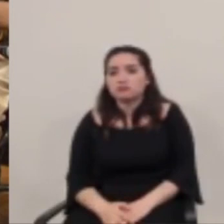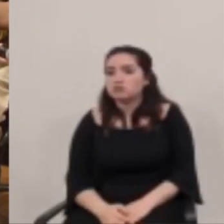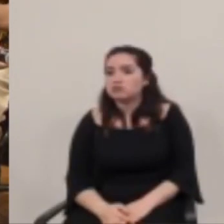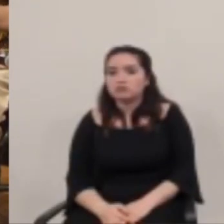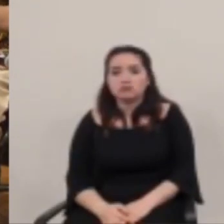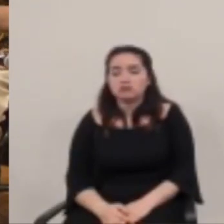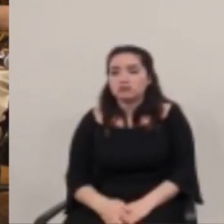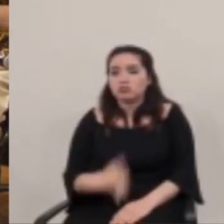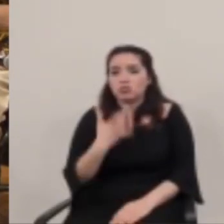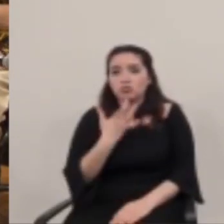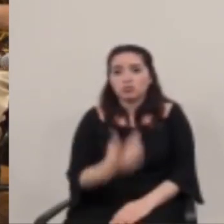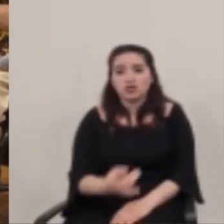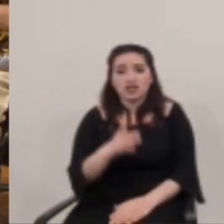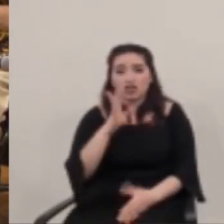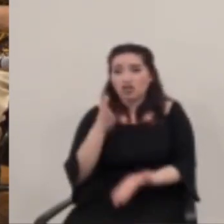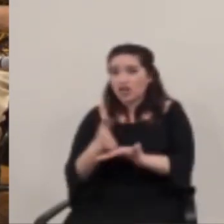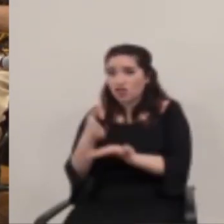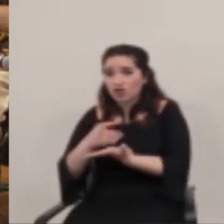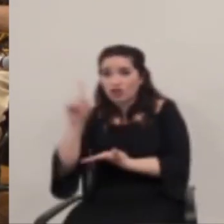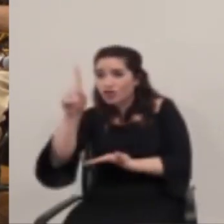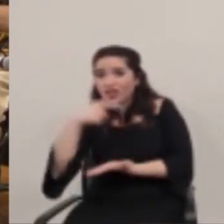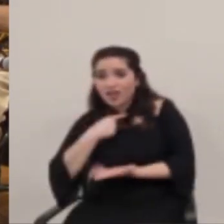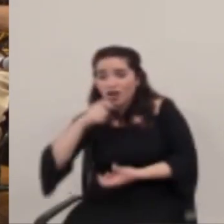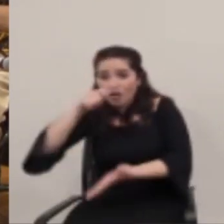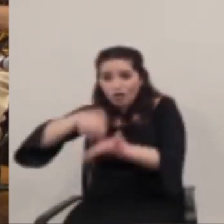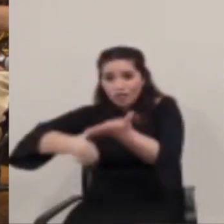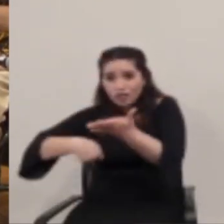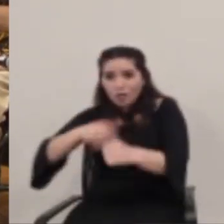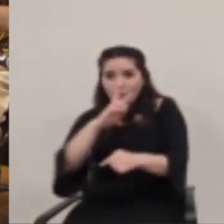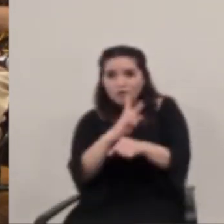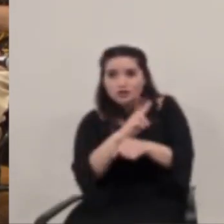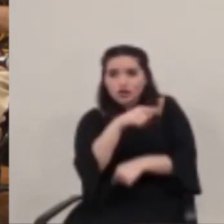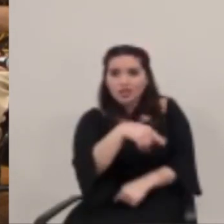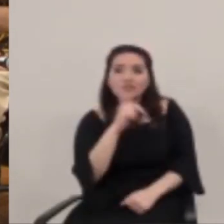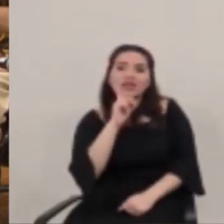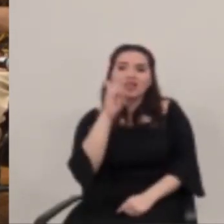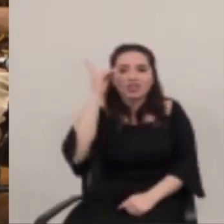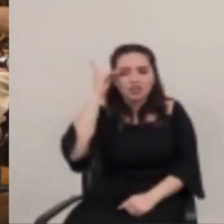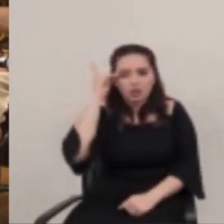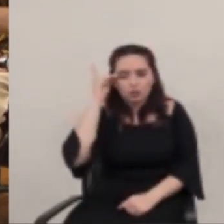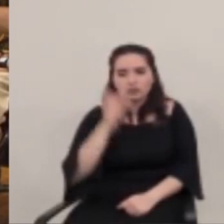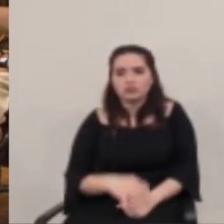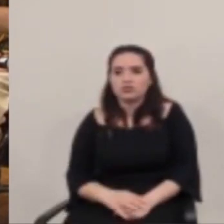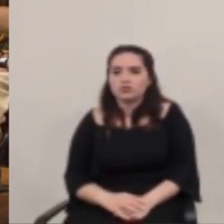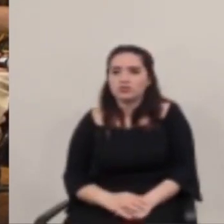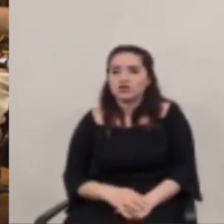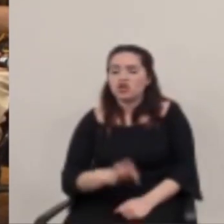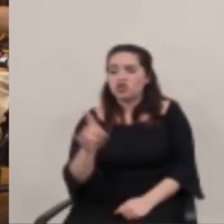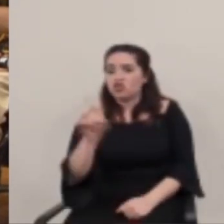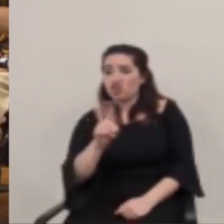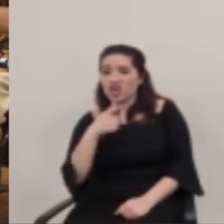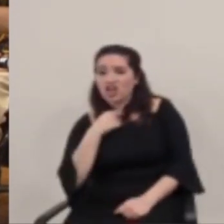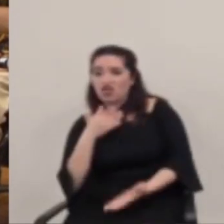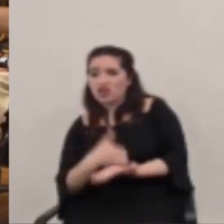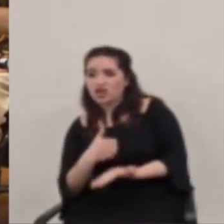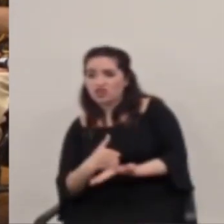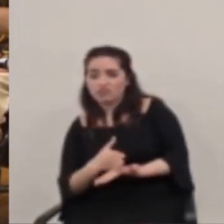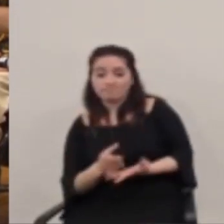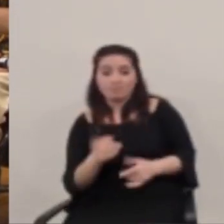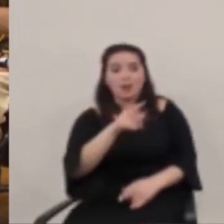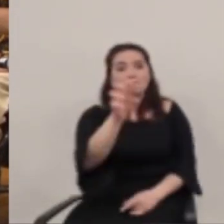Porque ni un colegio quiere contratar a un profesor que tenga síndrome de Down. O porque no quiere el colegio, o porque no quieren los